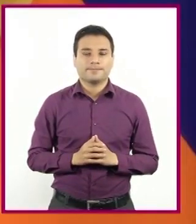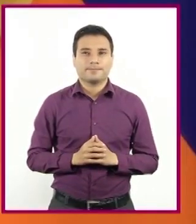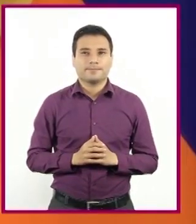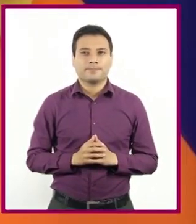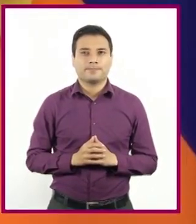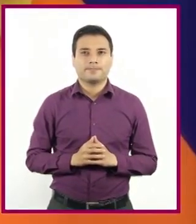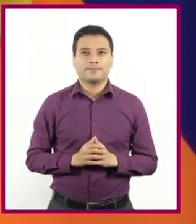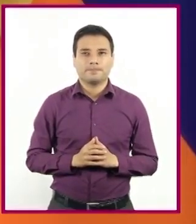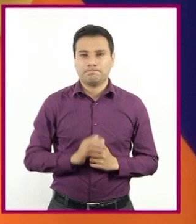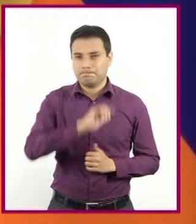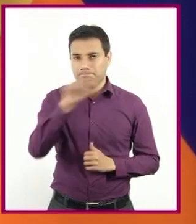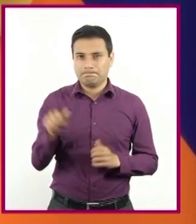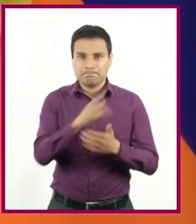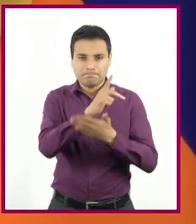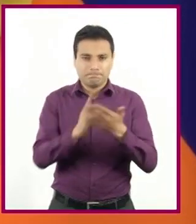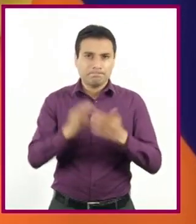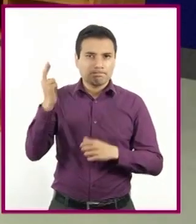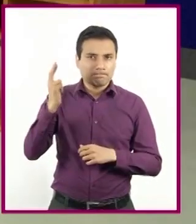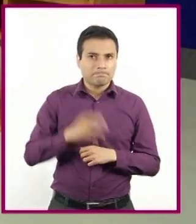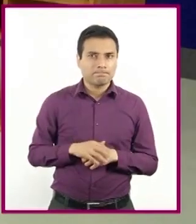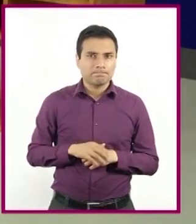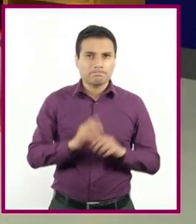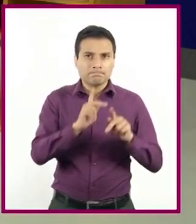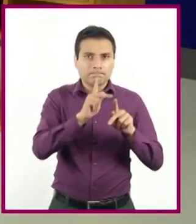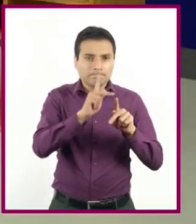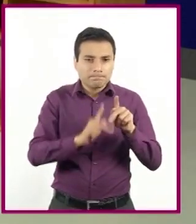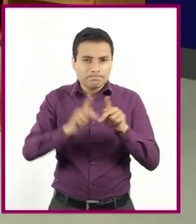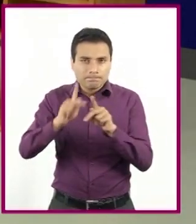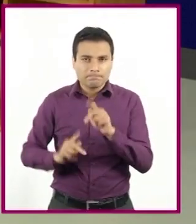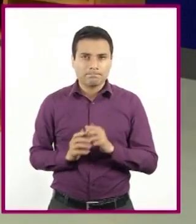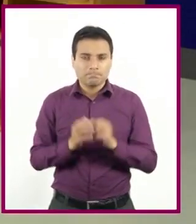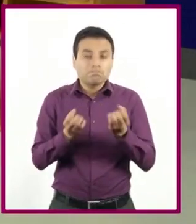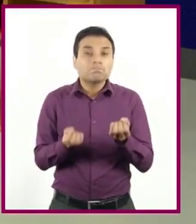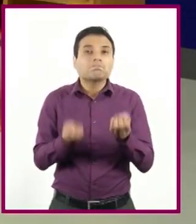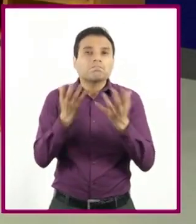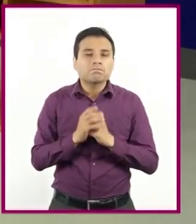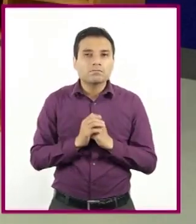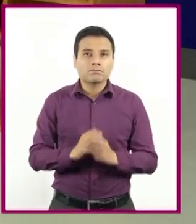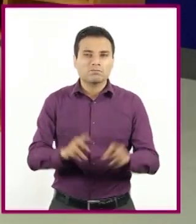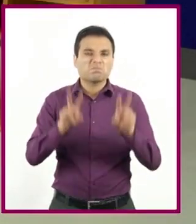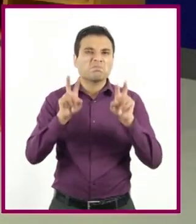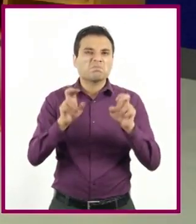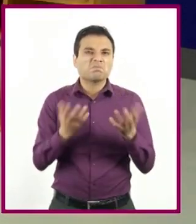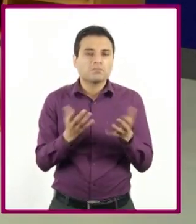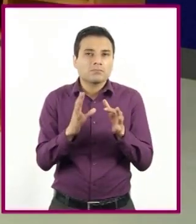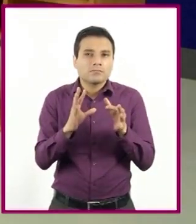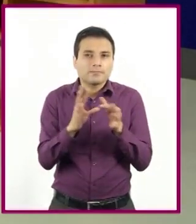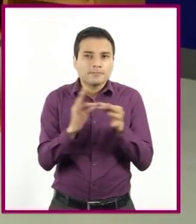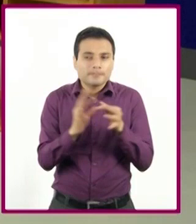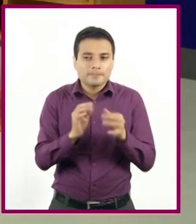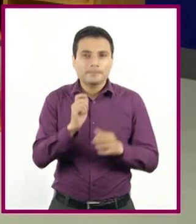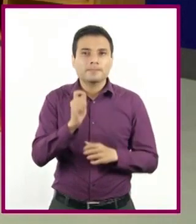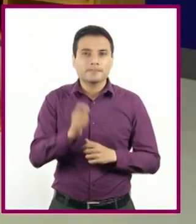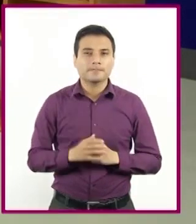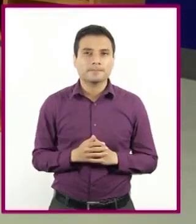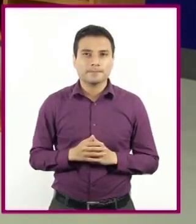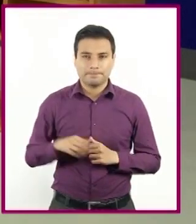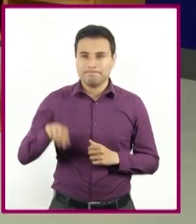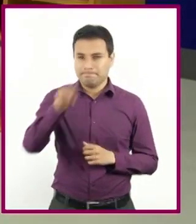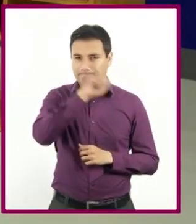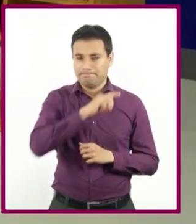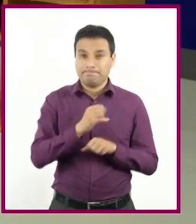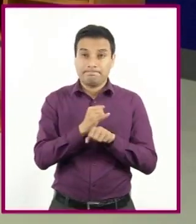las secciones del programa, así como la información que contendrá. Consideren los datos que obtuvieron